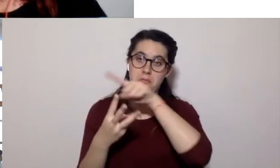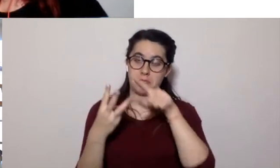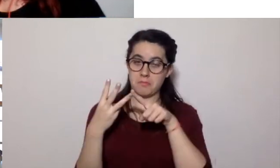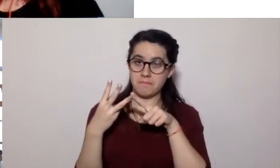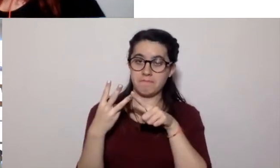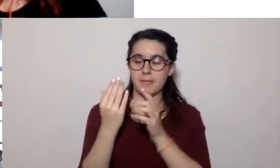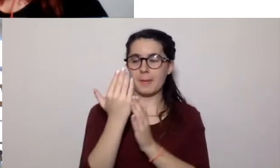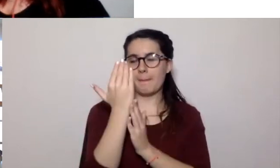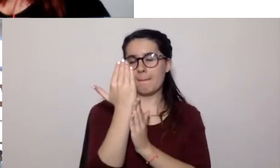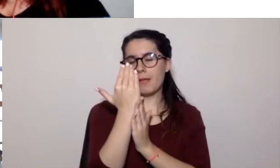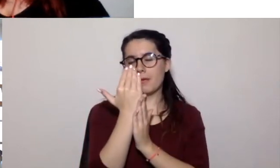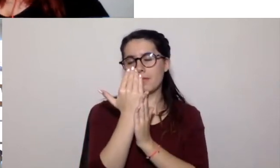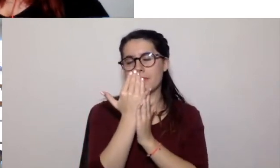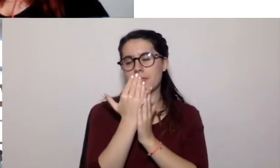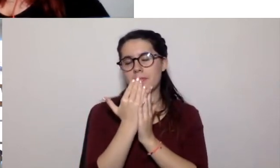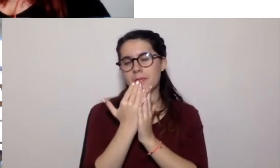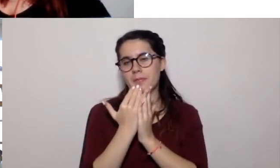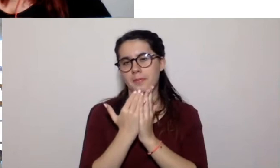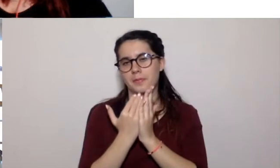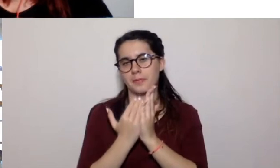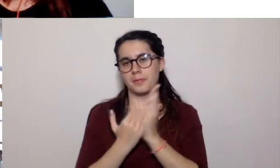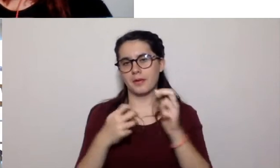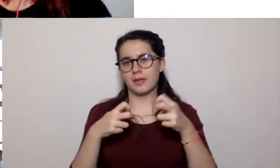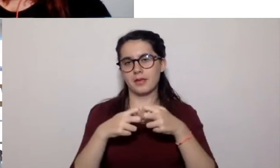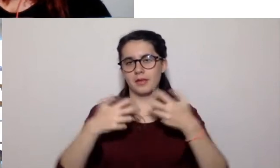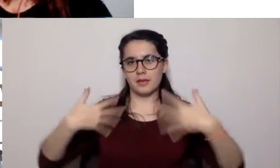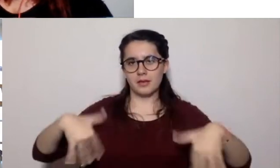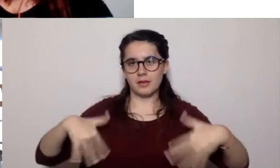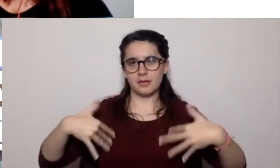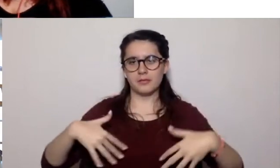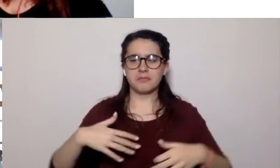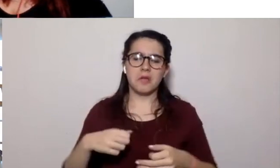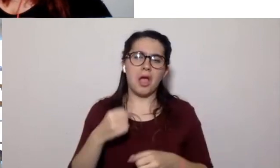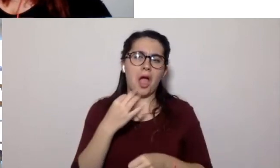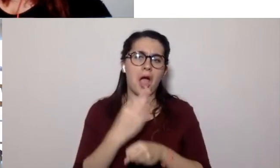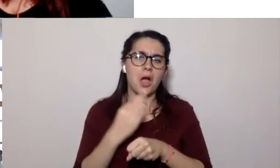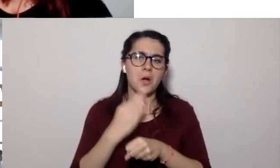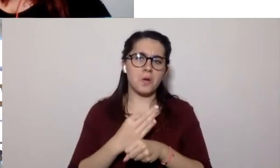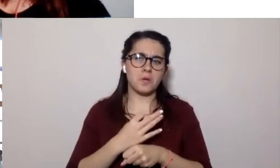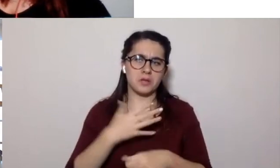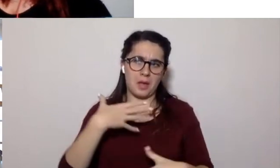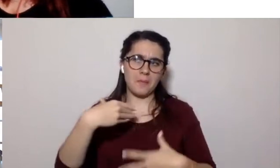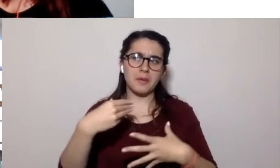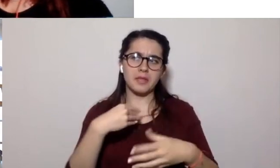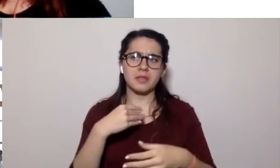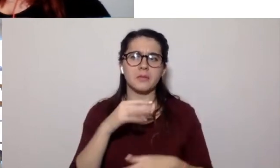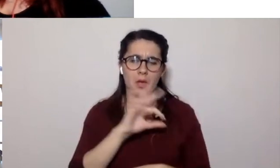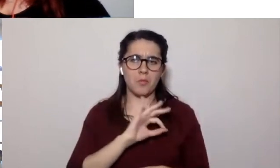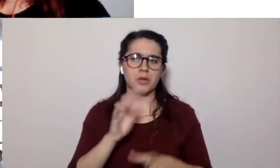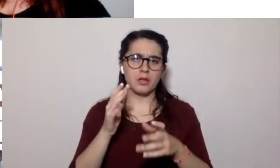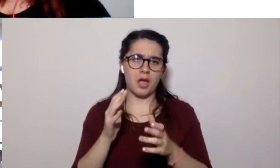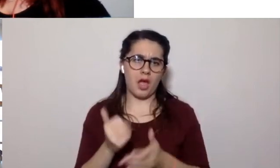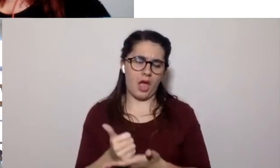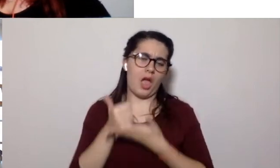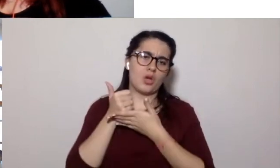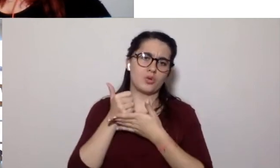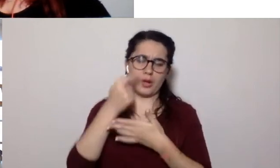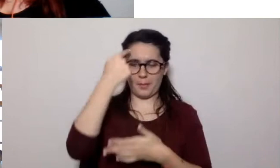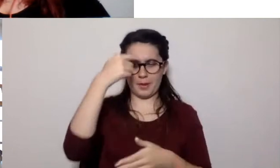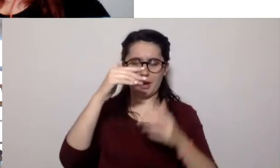nuestra ansiedad ahorita, en tiempo de pandemia, y en nuestra vida en general, ¿no?